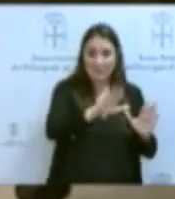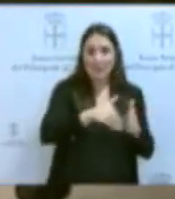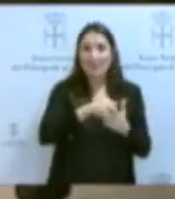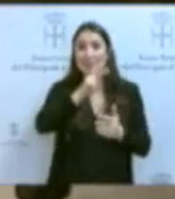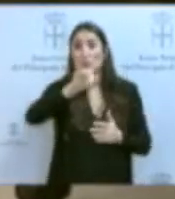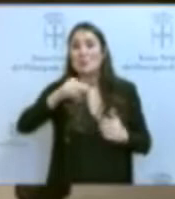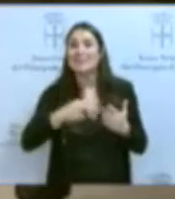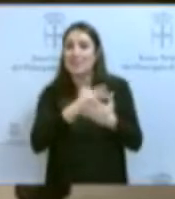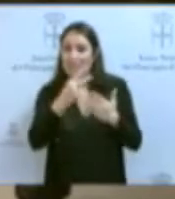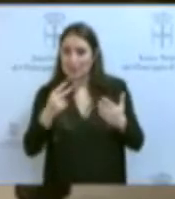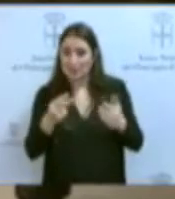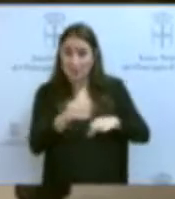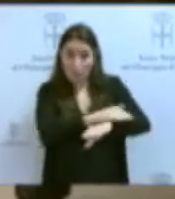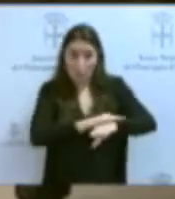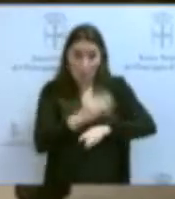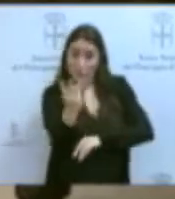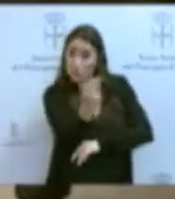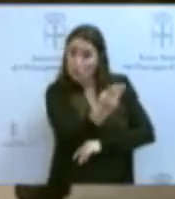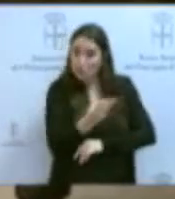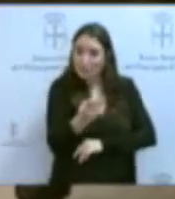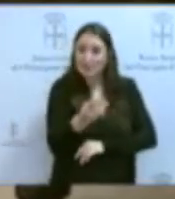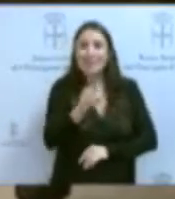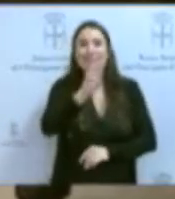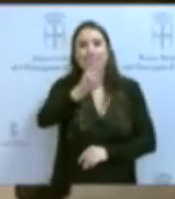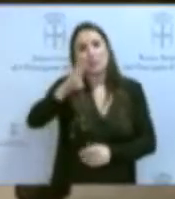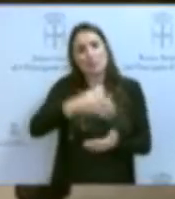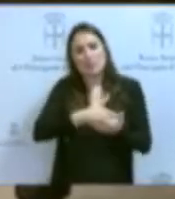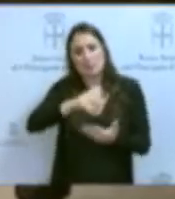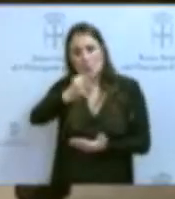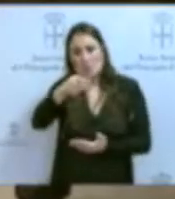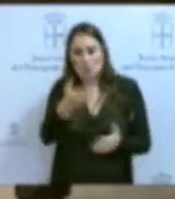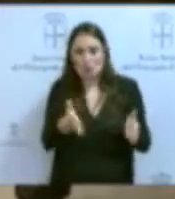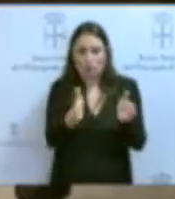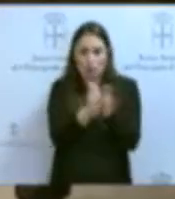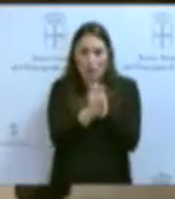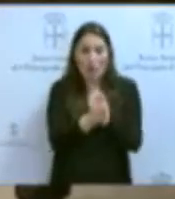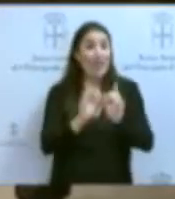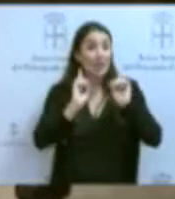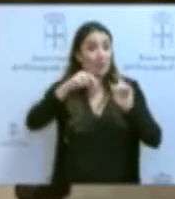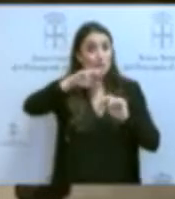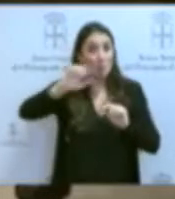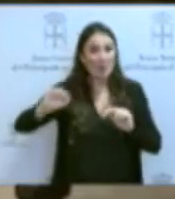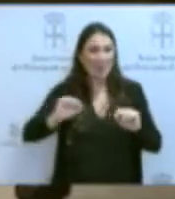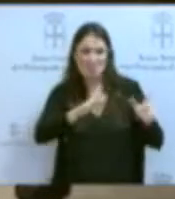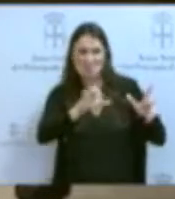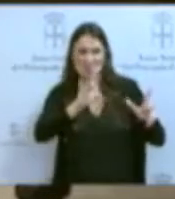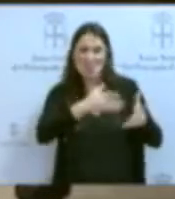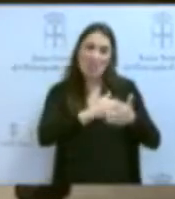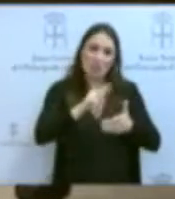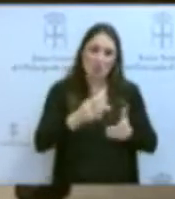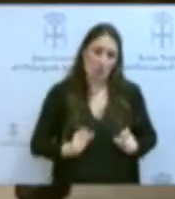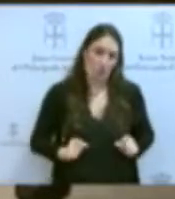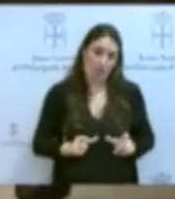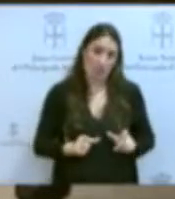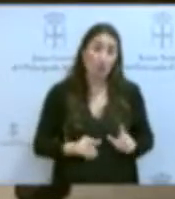sus gobiernos alcanzan los 33 millones de euros. El caso Marea nos costó unos 15. Pero, y